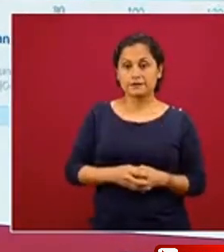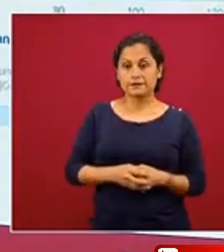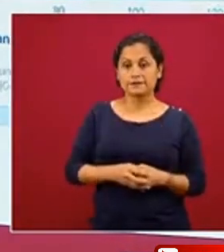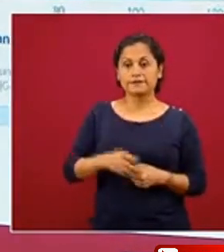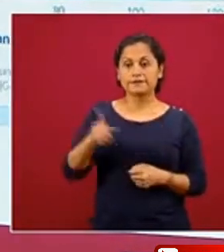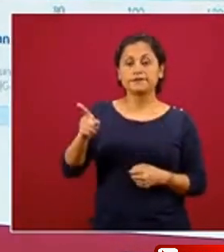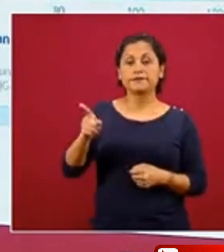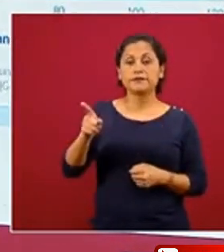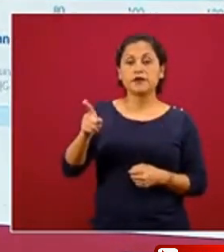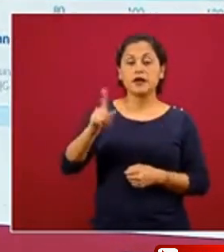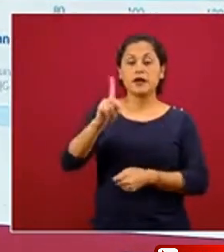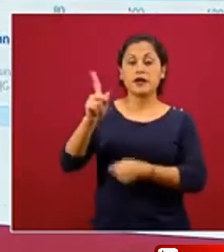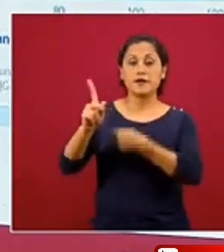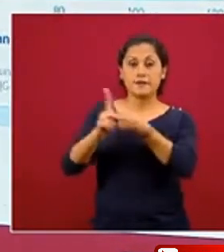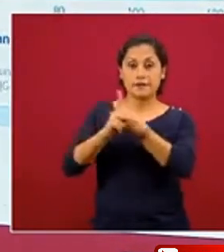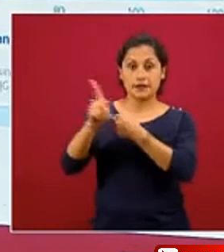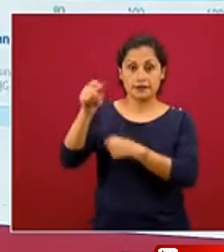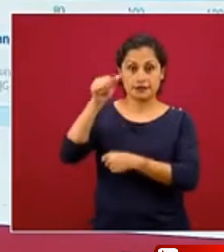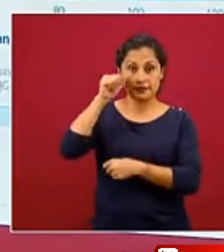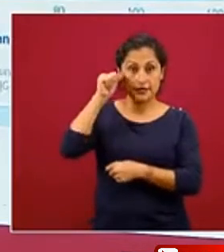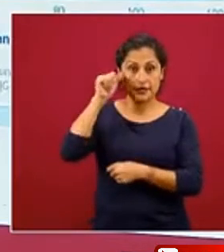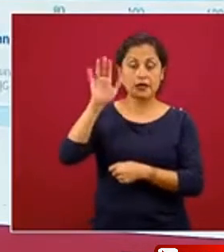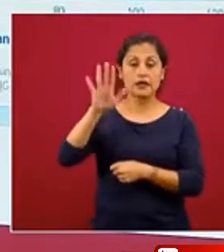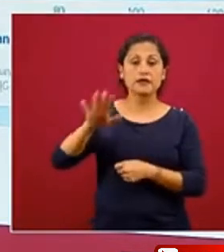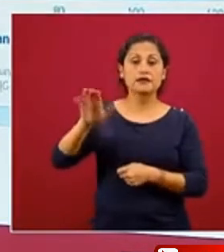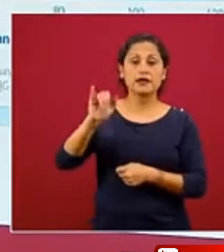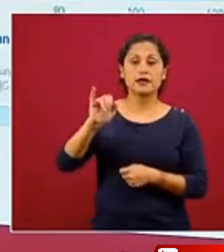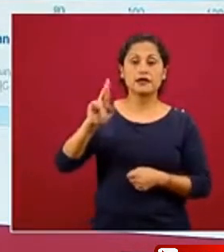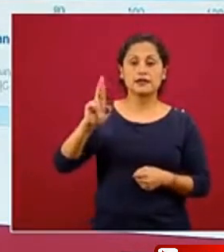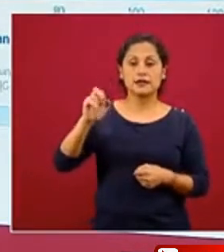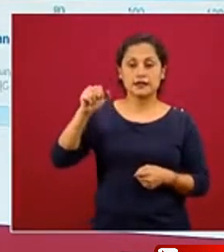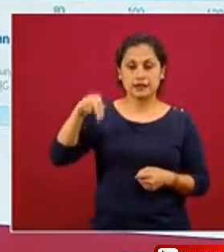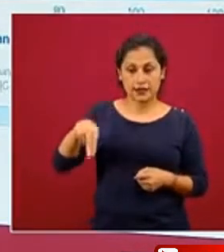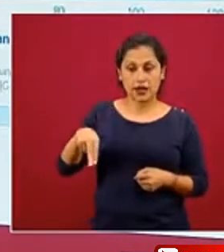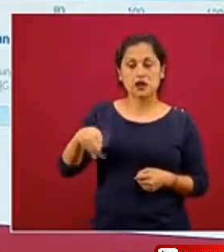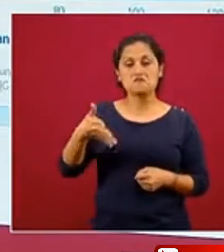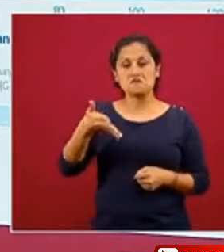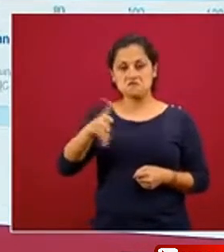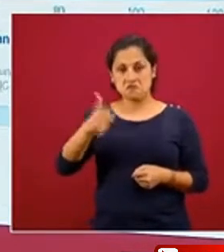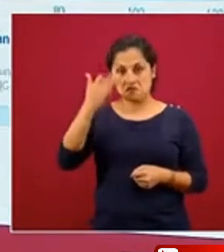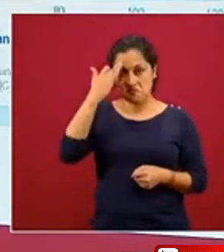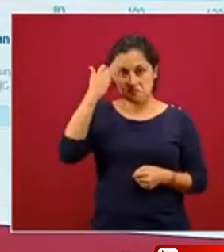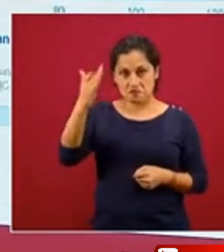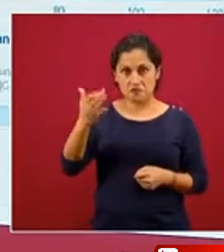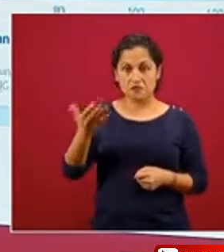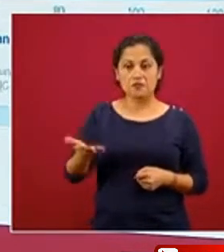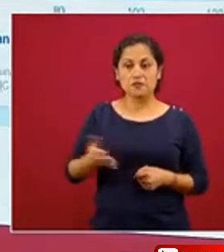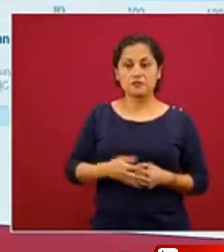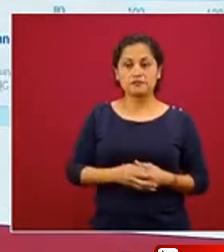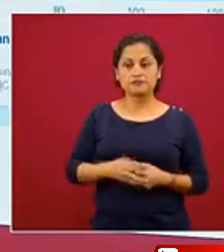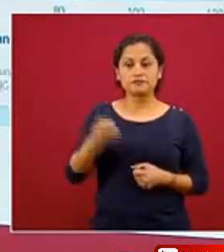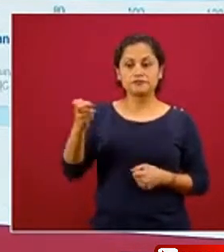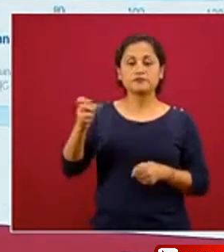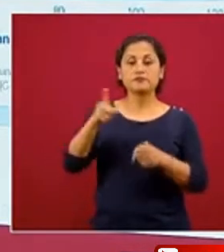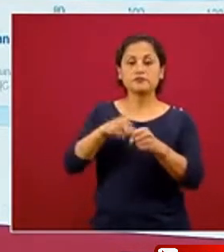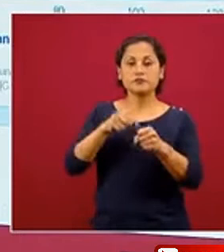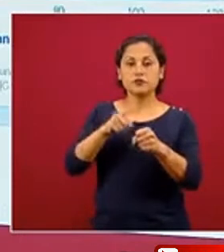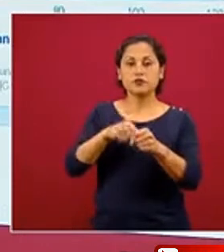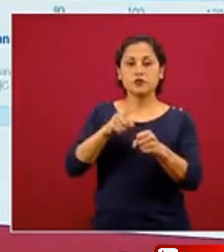asiático, Irán, que tuvo también la misma temporalidad o muy parecida y está en este color